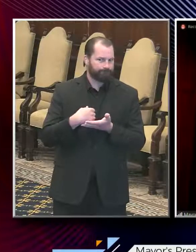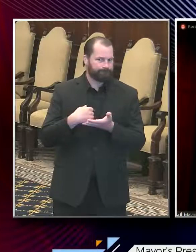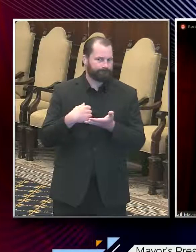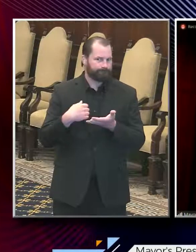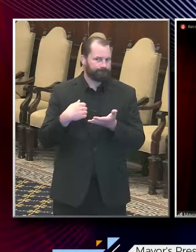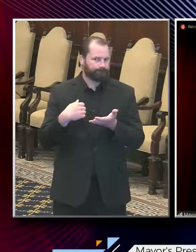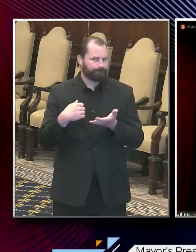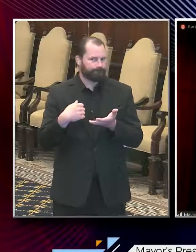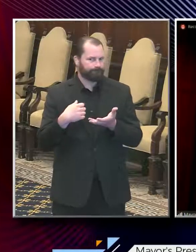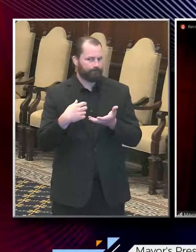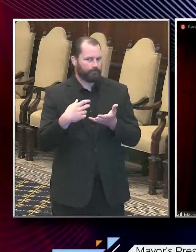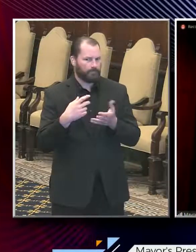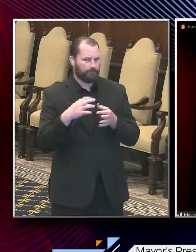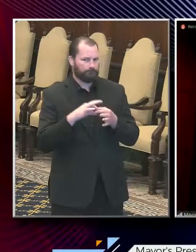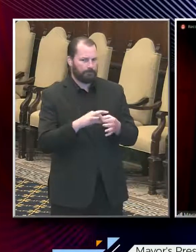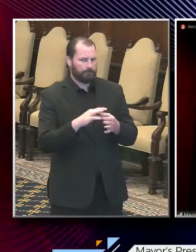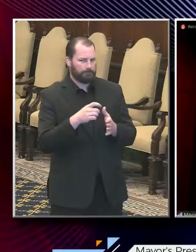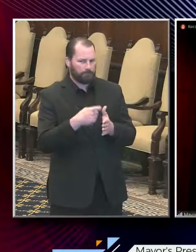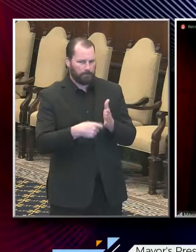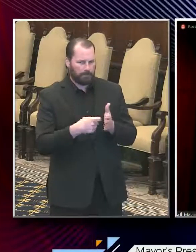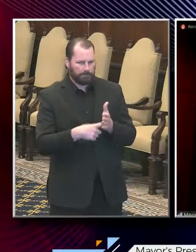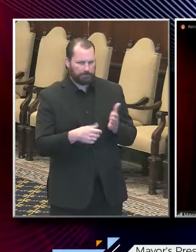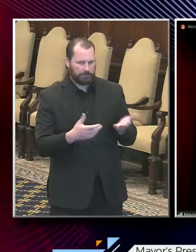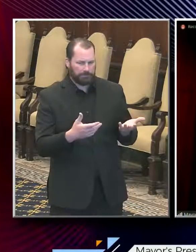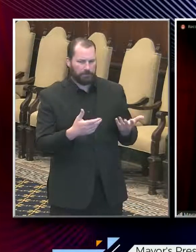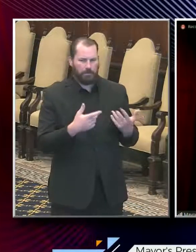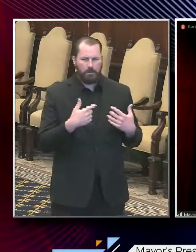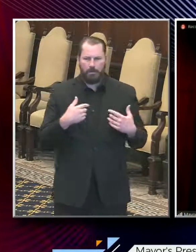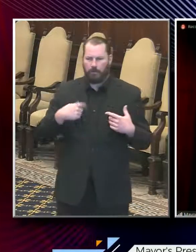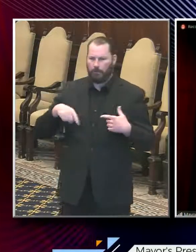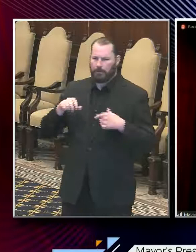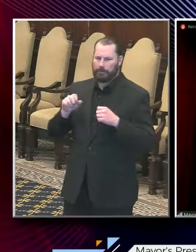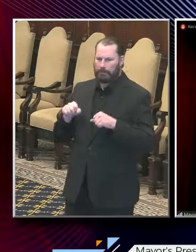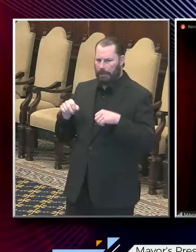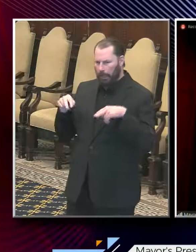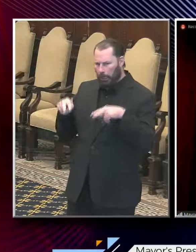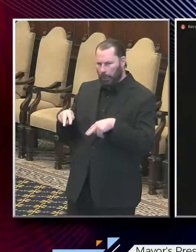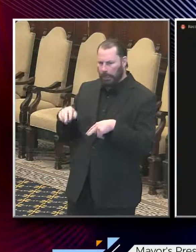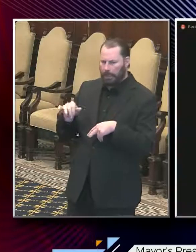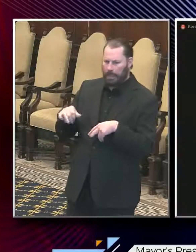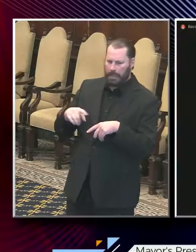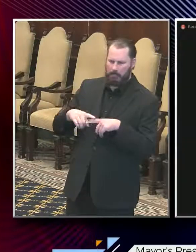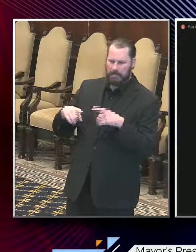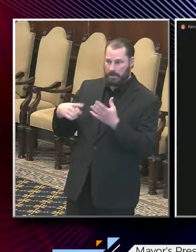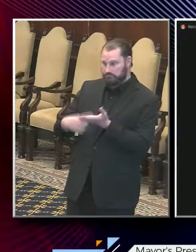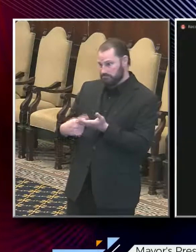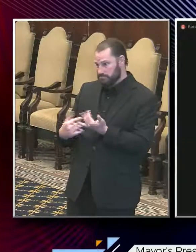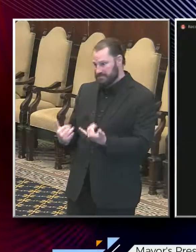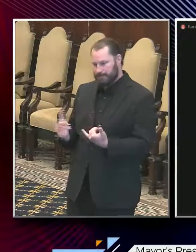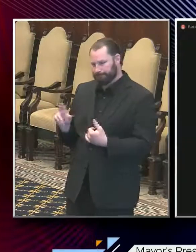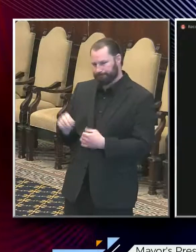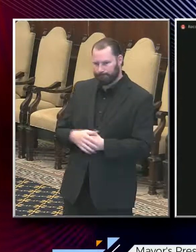No, we can look at it, but it has not come up to date. Got it. Thank you.